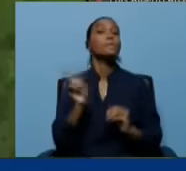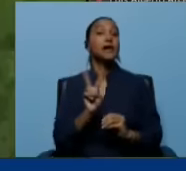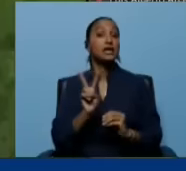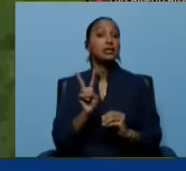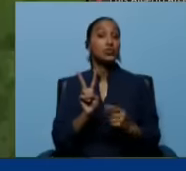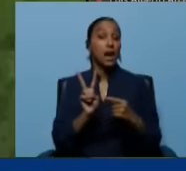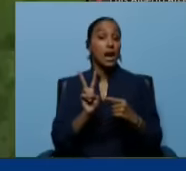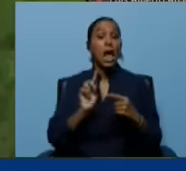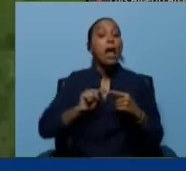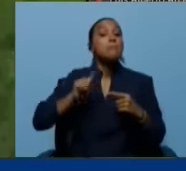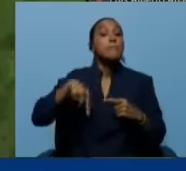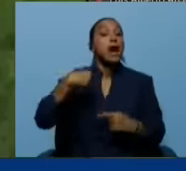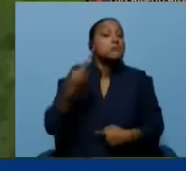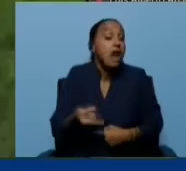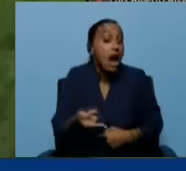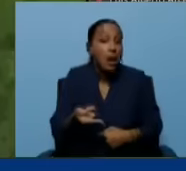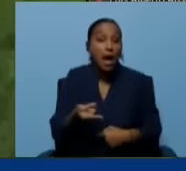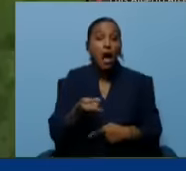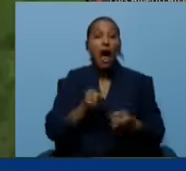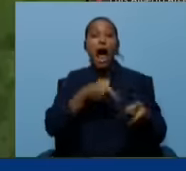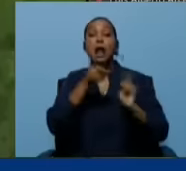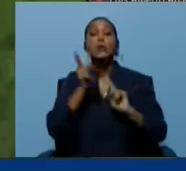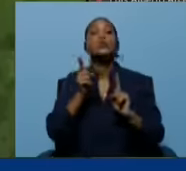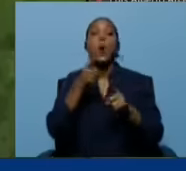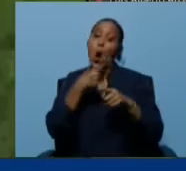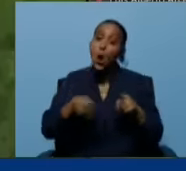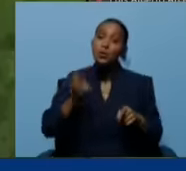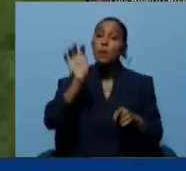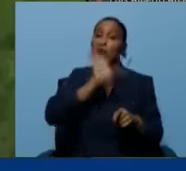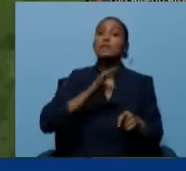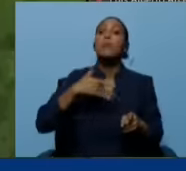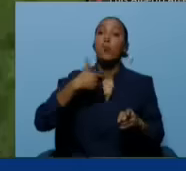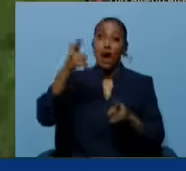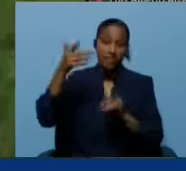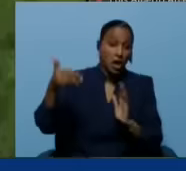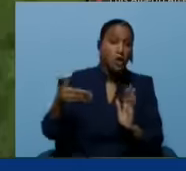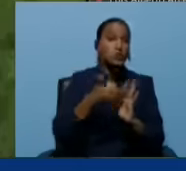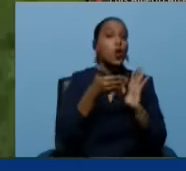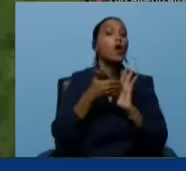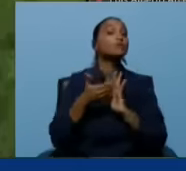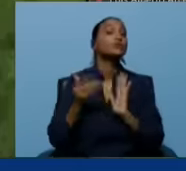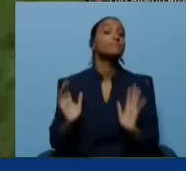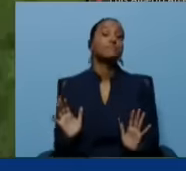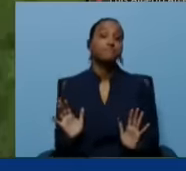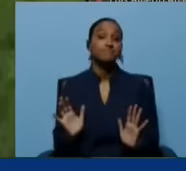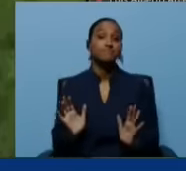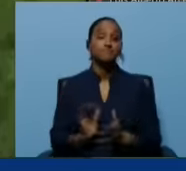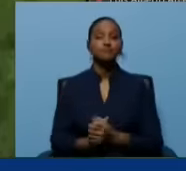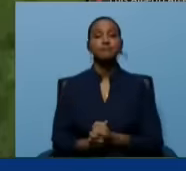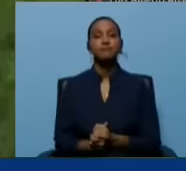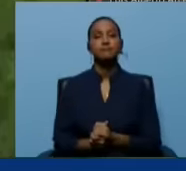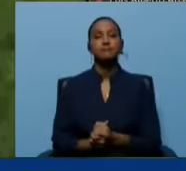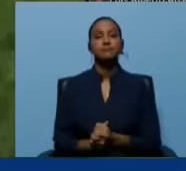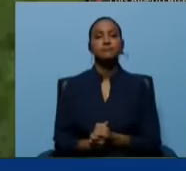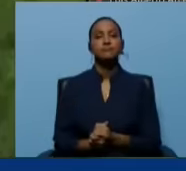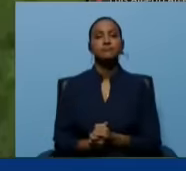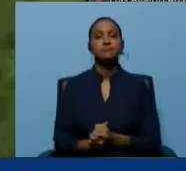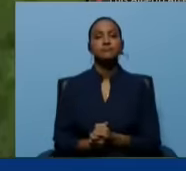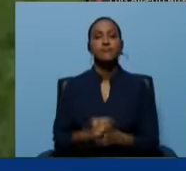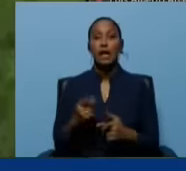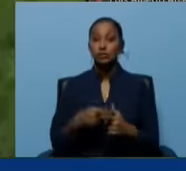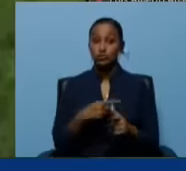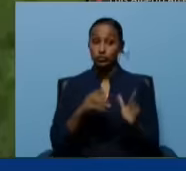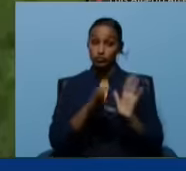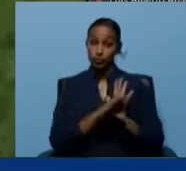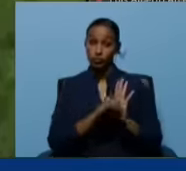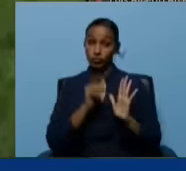nuestros países y pueblos. Hoy se intenta anular los poderes del Estado establecidos en la Constitución venezolana